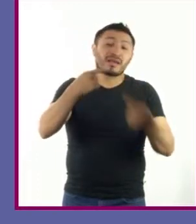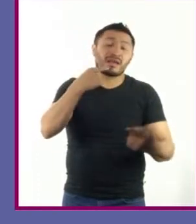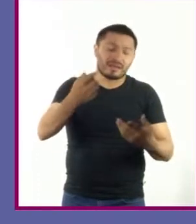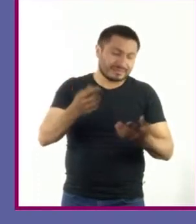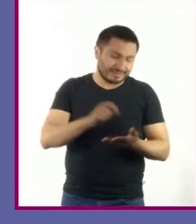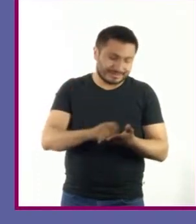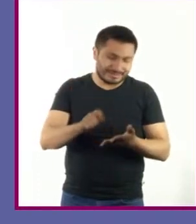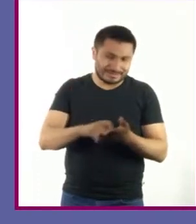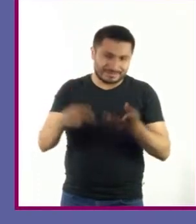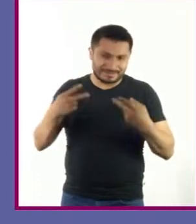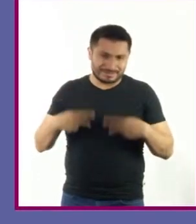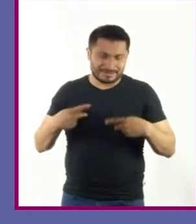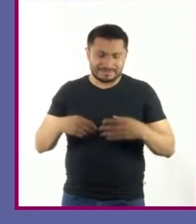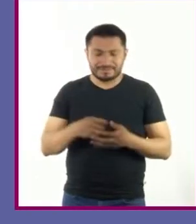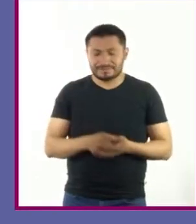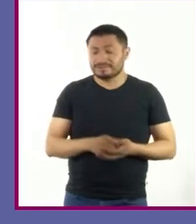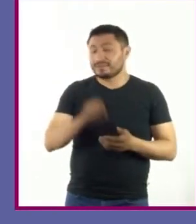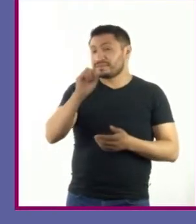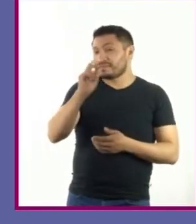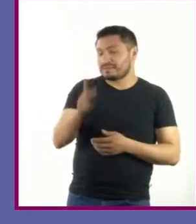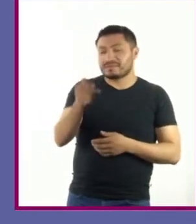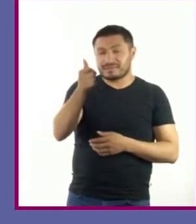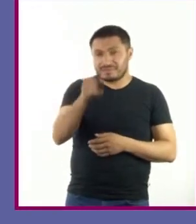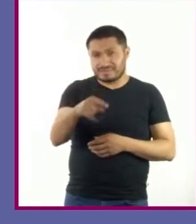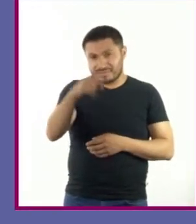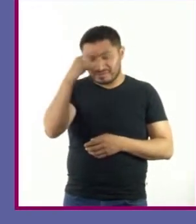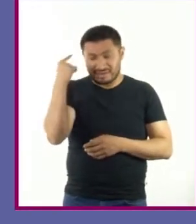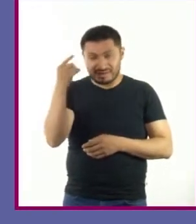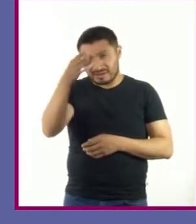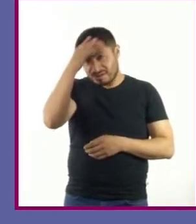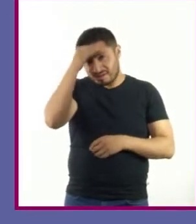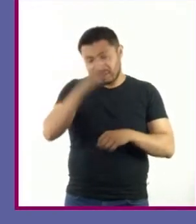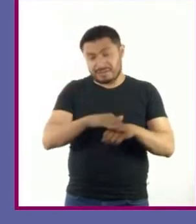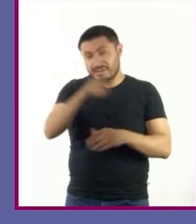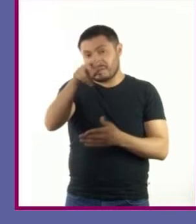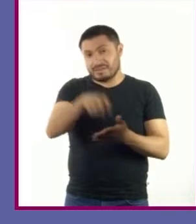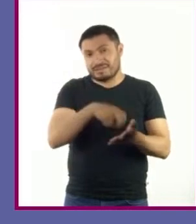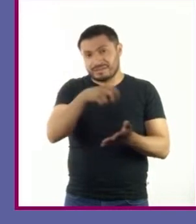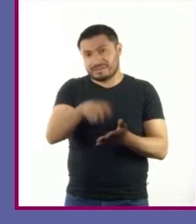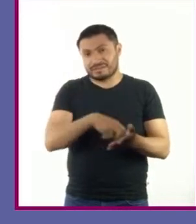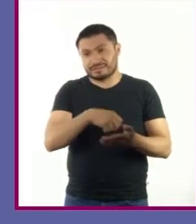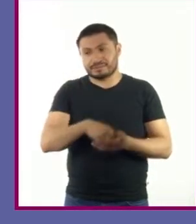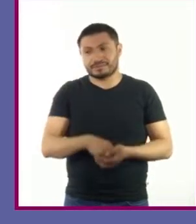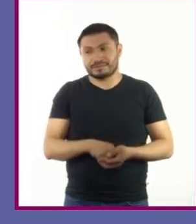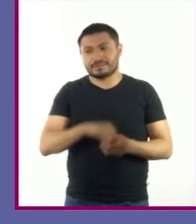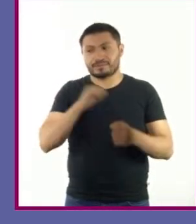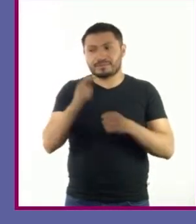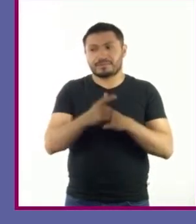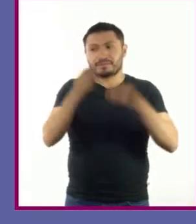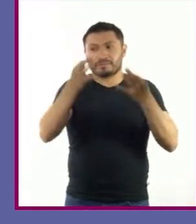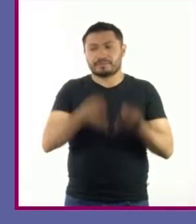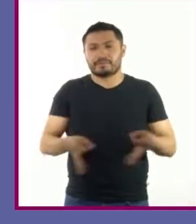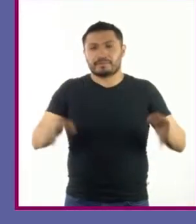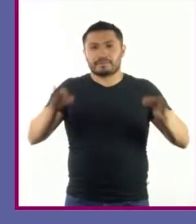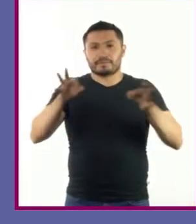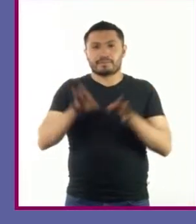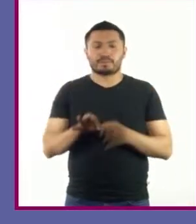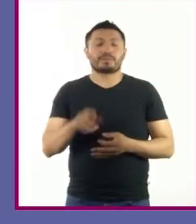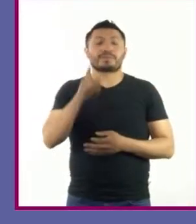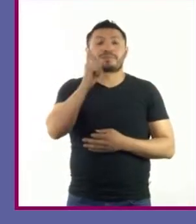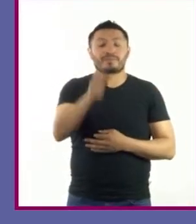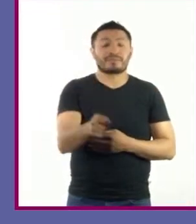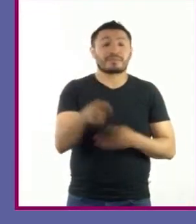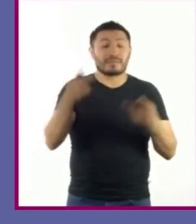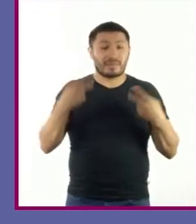Perfecto. Así es más fácil enriquecer y corregir el texto. Algo muy importante es que el autor